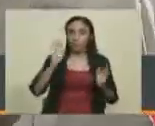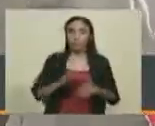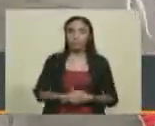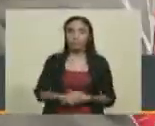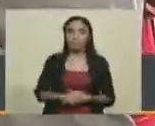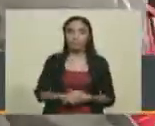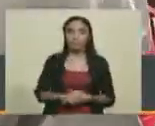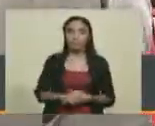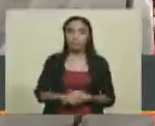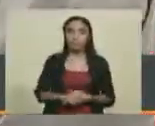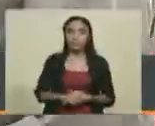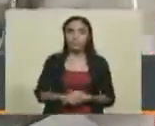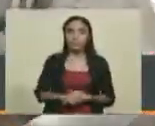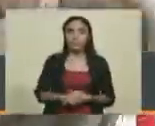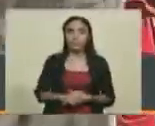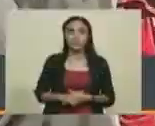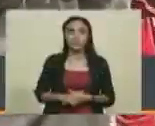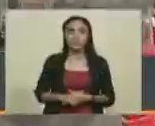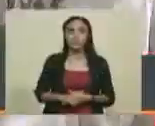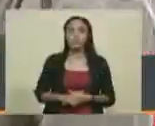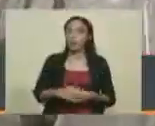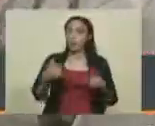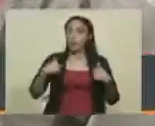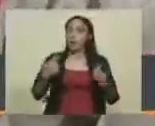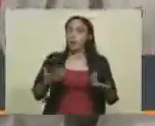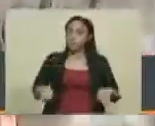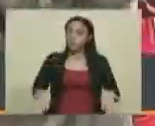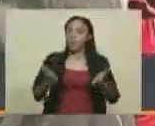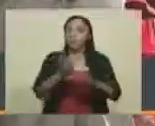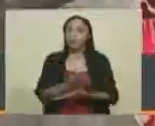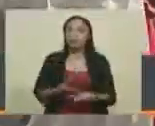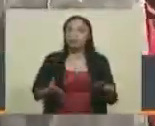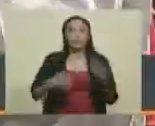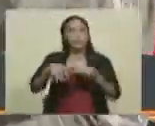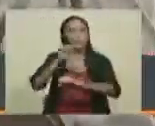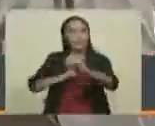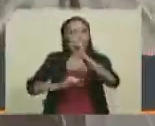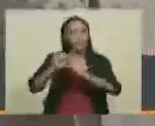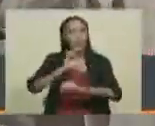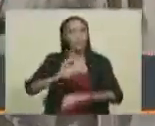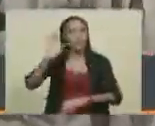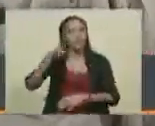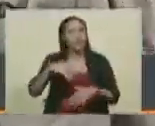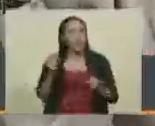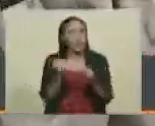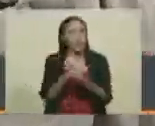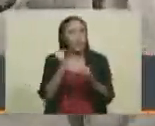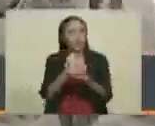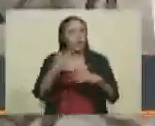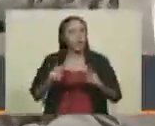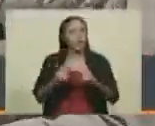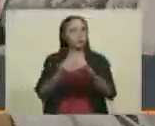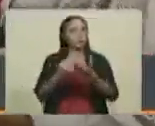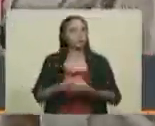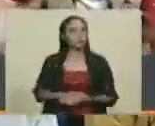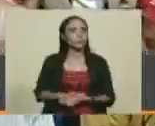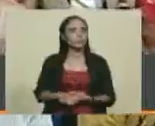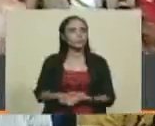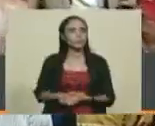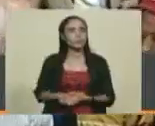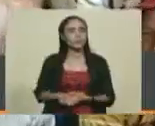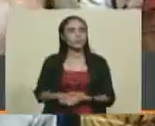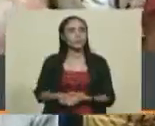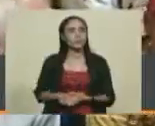que nacimos para vencer y no para ser vencidos. El presente es de lucha, el futuro nos pertenece, camarada.